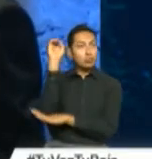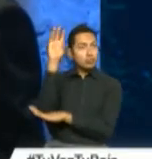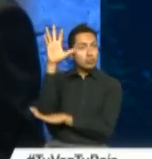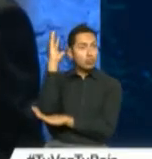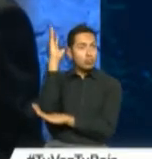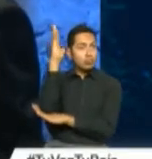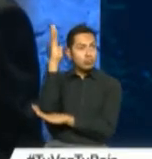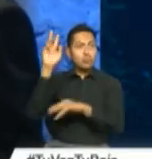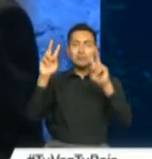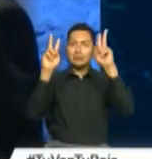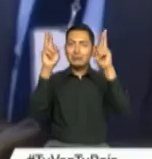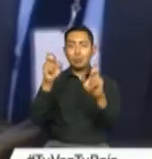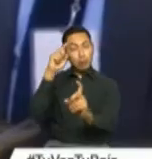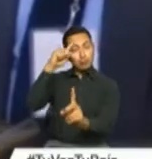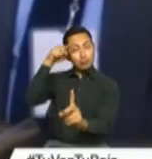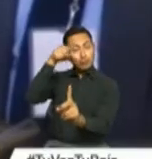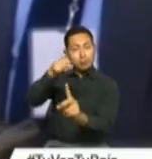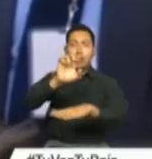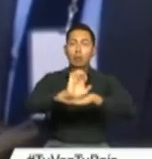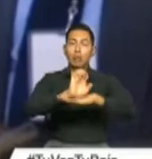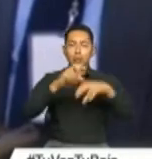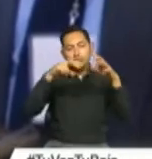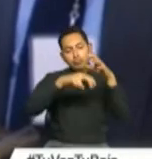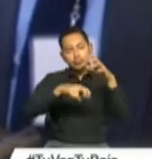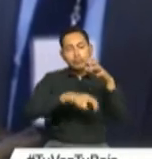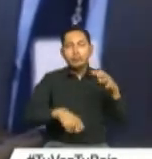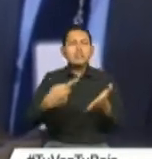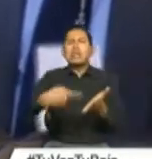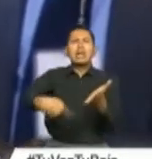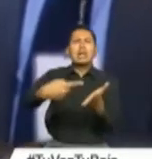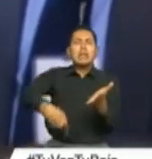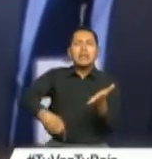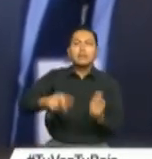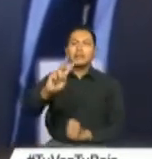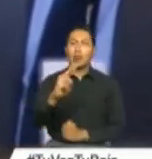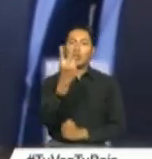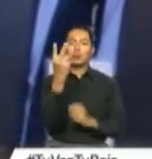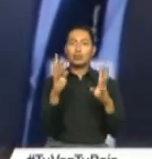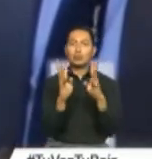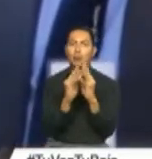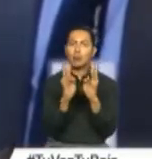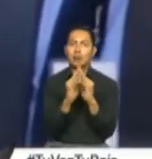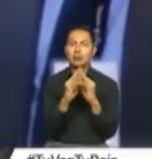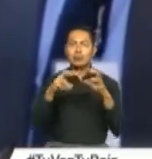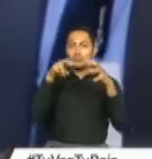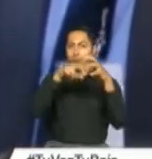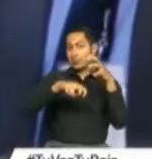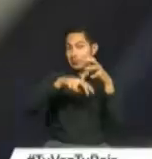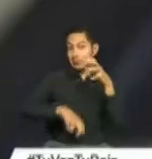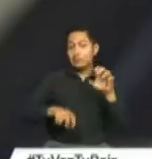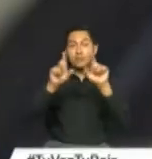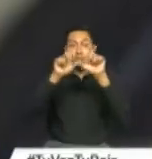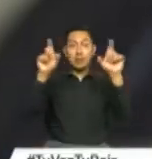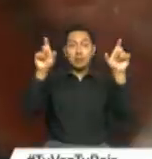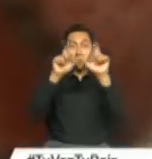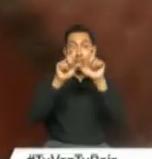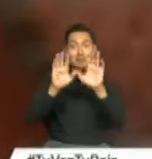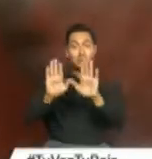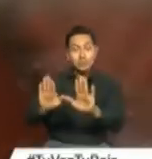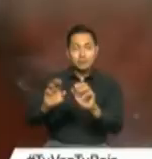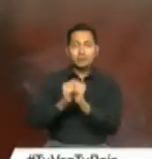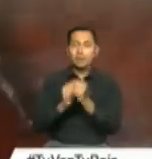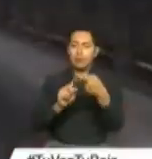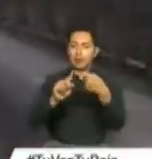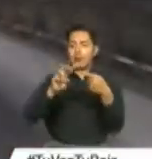Perspectivas de la Industria Minera en el Ecuador, en el marco del Segundo Congreso de Minería y Ambiente. Las empresas mineras que operan Mirador y Fruta